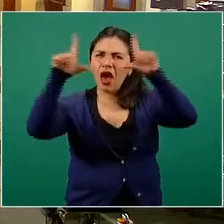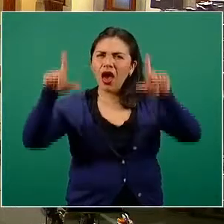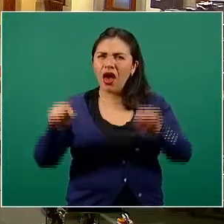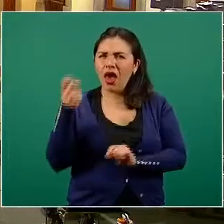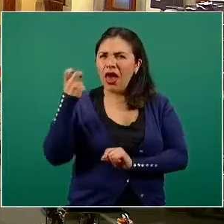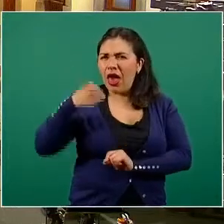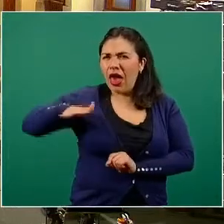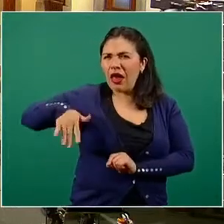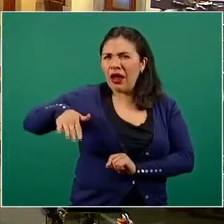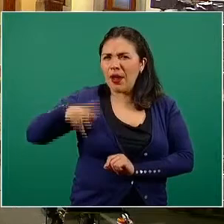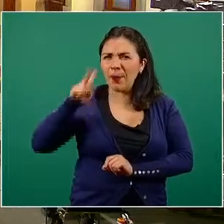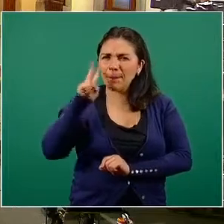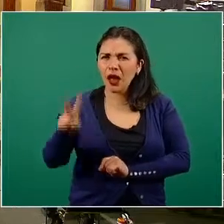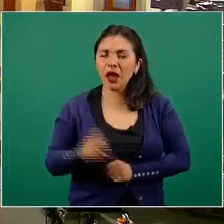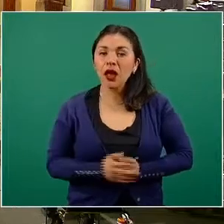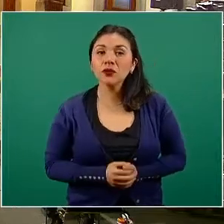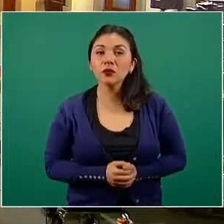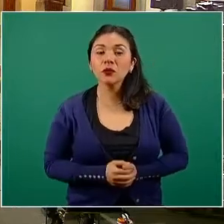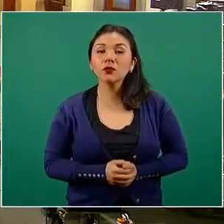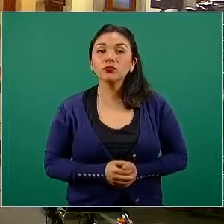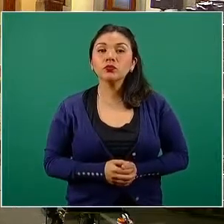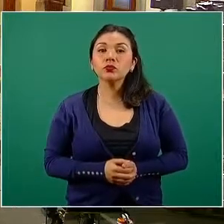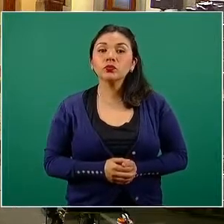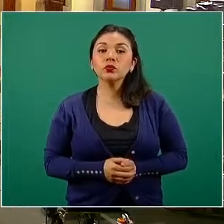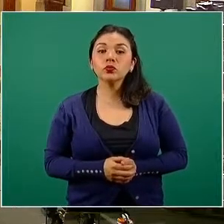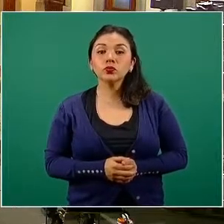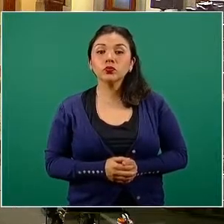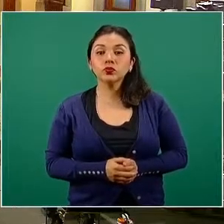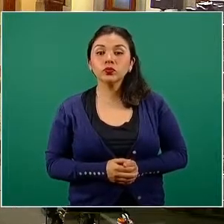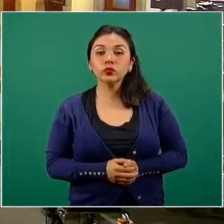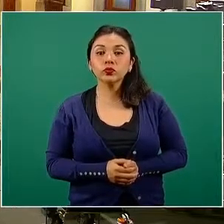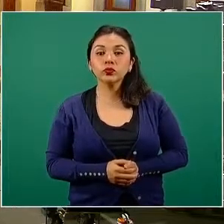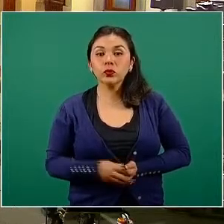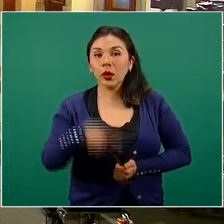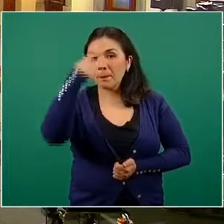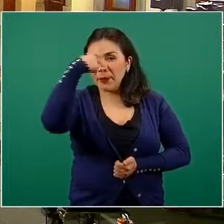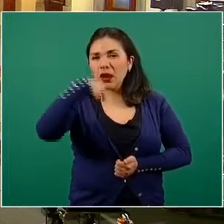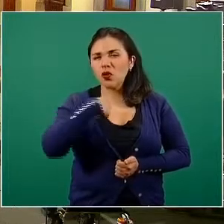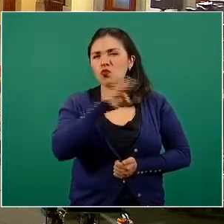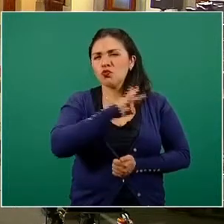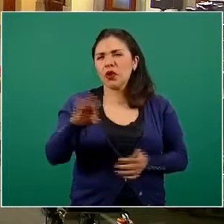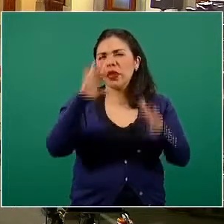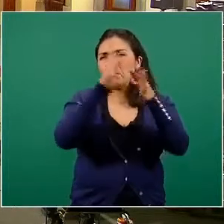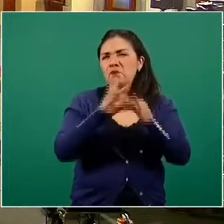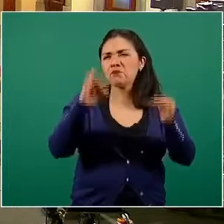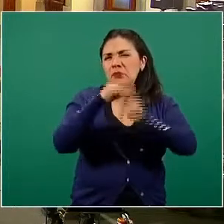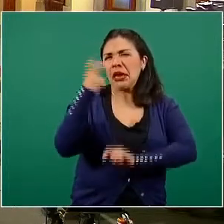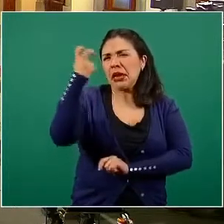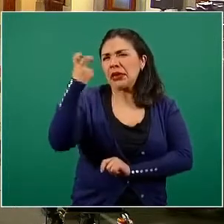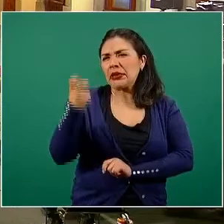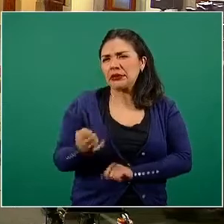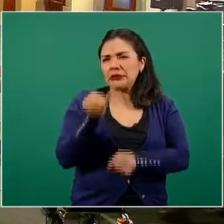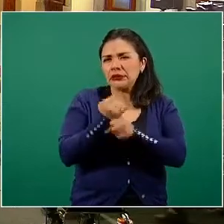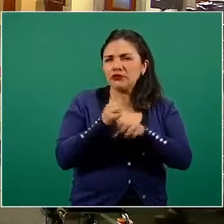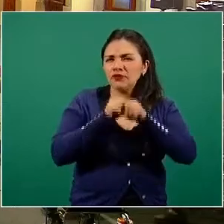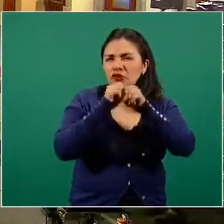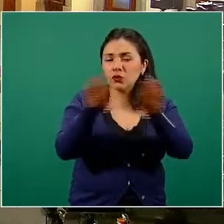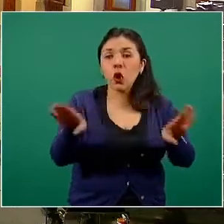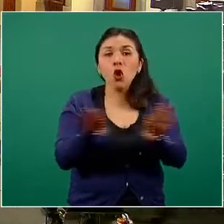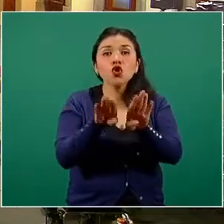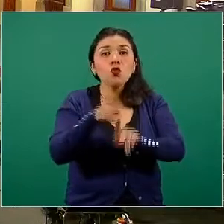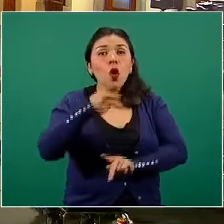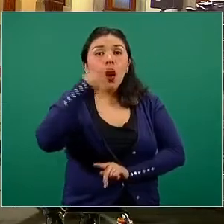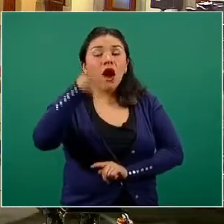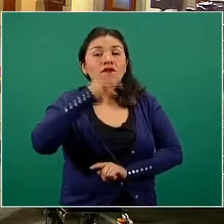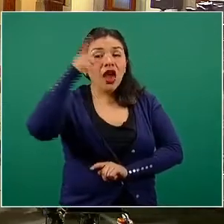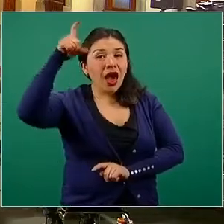diapositiva que mostraron, solamente para señalar los datos. Como comenta el doctor López-Gatell,